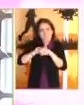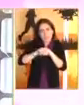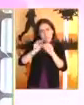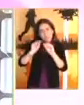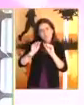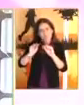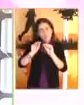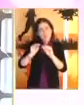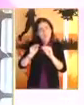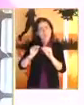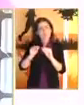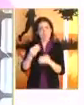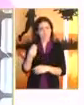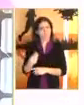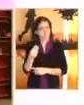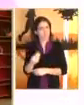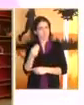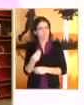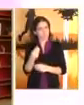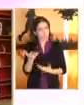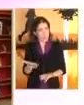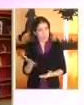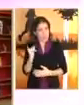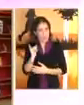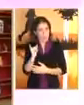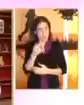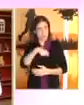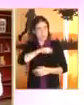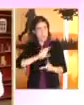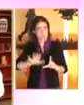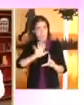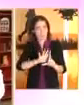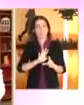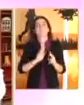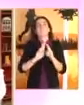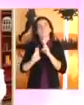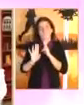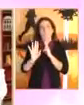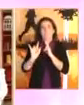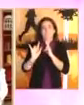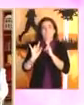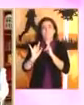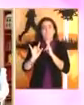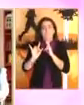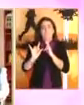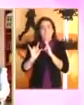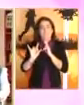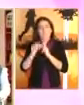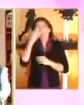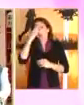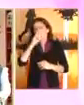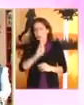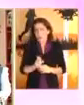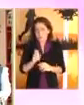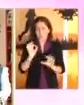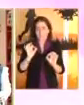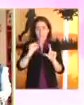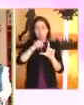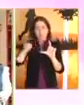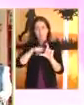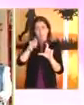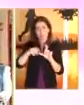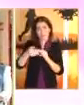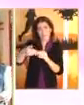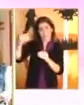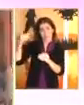son de lo mejorcito que tenemos, ¿no? Sí. Aquí en España. Muy importante. Afortunadamente, sí. Si recordamos la rueda cuando la